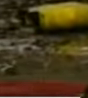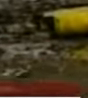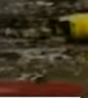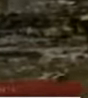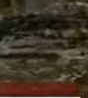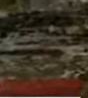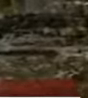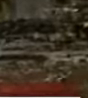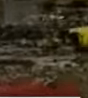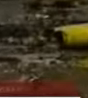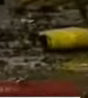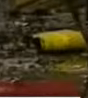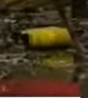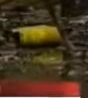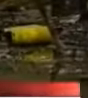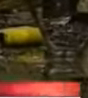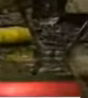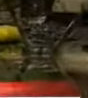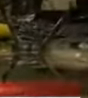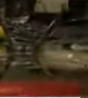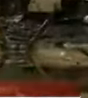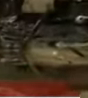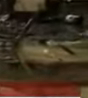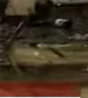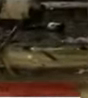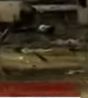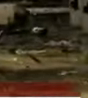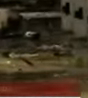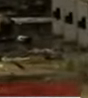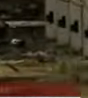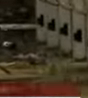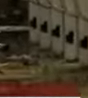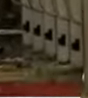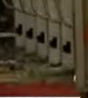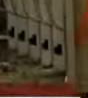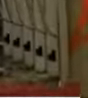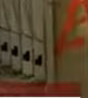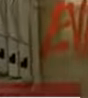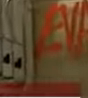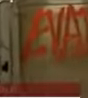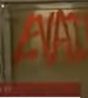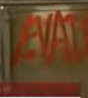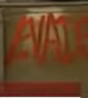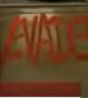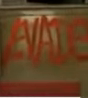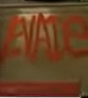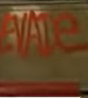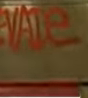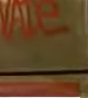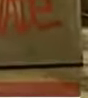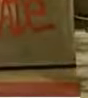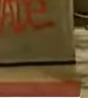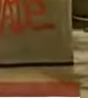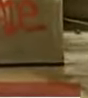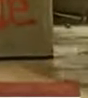estaban reunidas acá haciendo estos demandes? Hay un grupo bastante grande de personas y, como digo, se ocupó acá y cuando se subió se